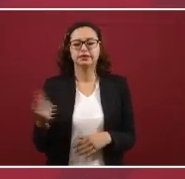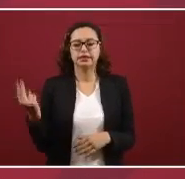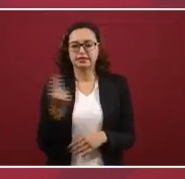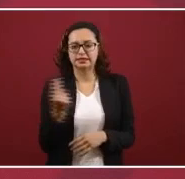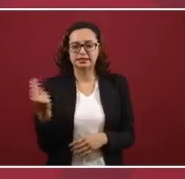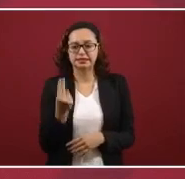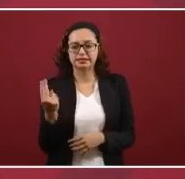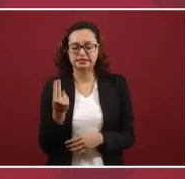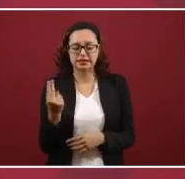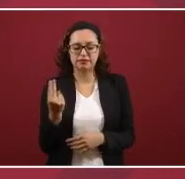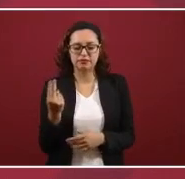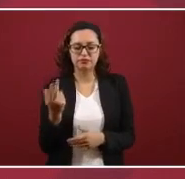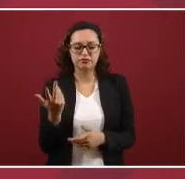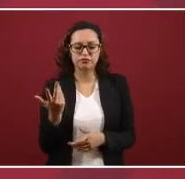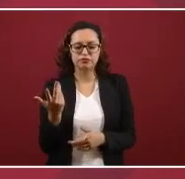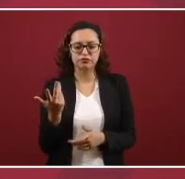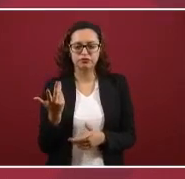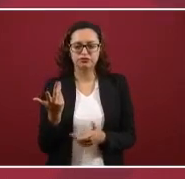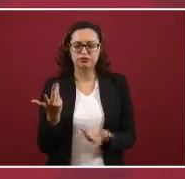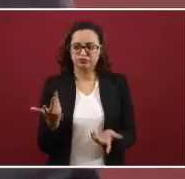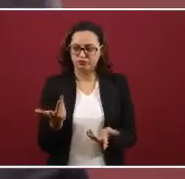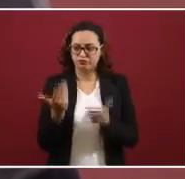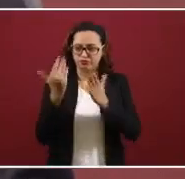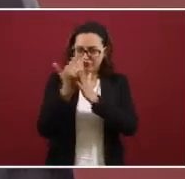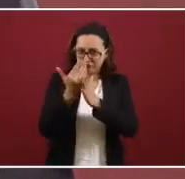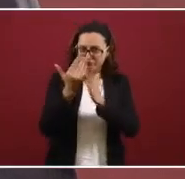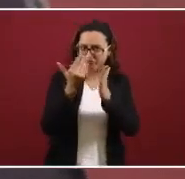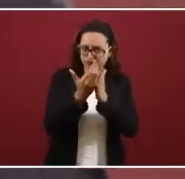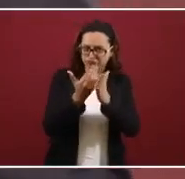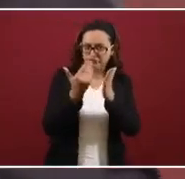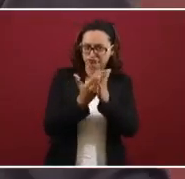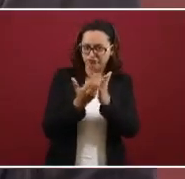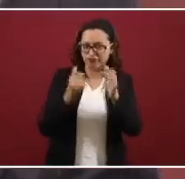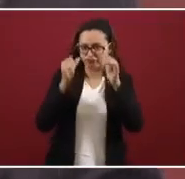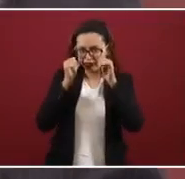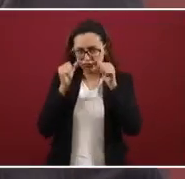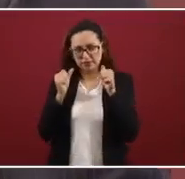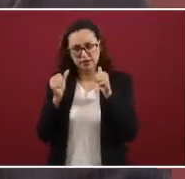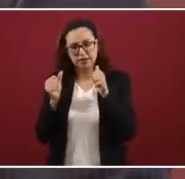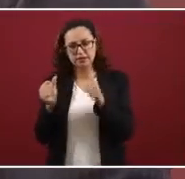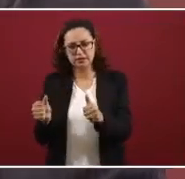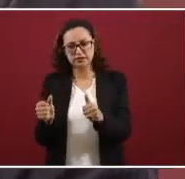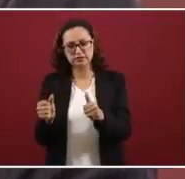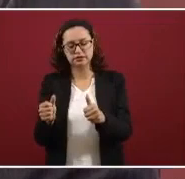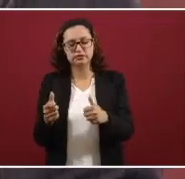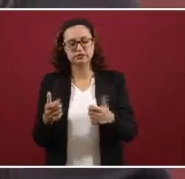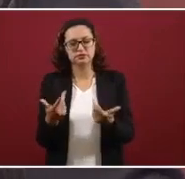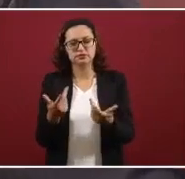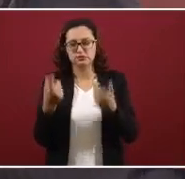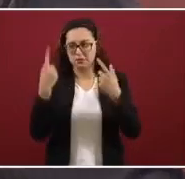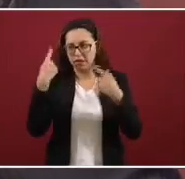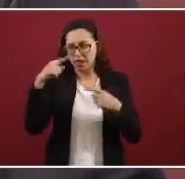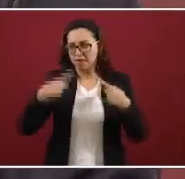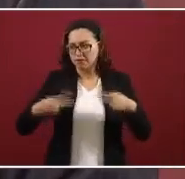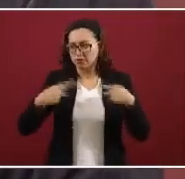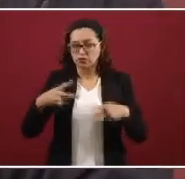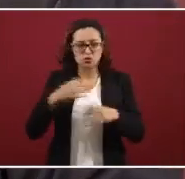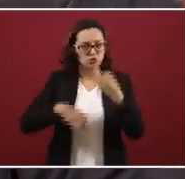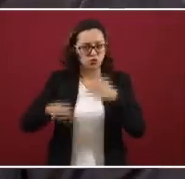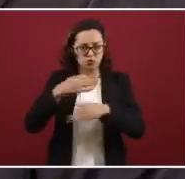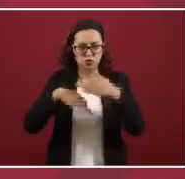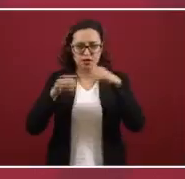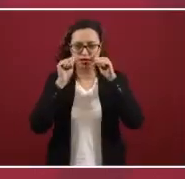aplicar un método de atención a la gente, a